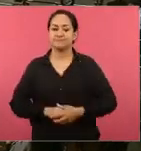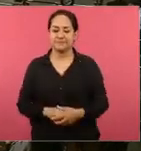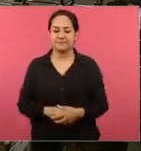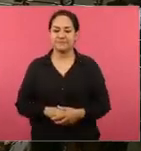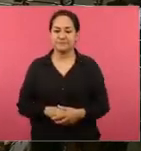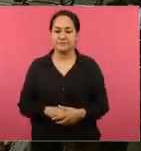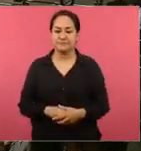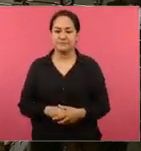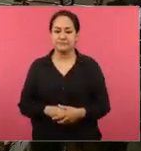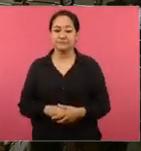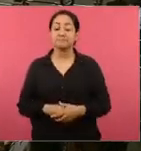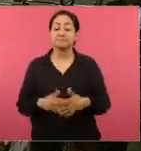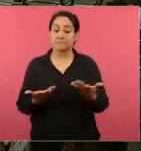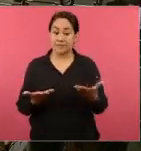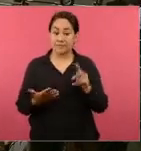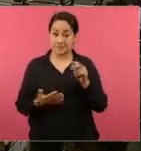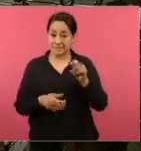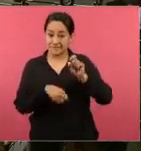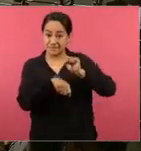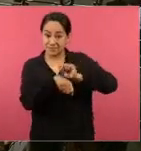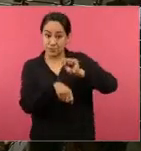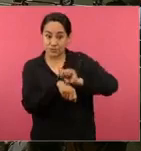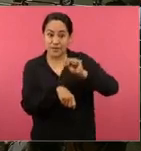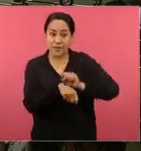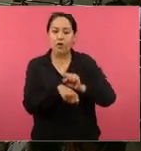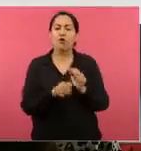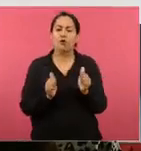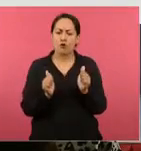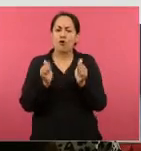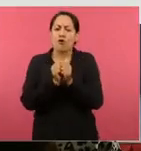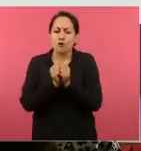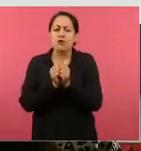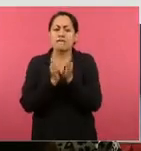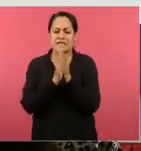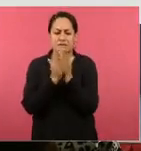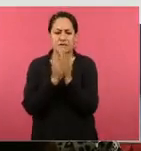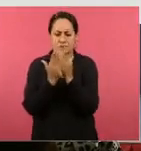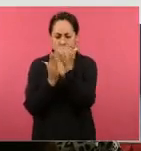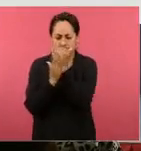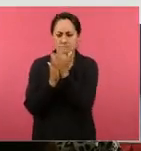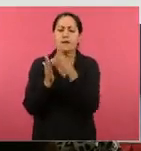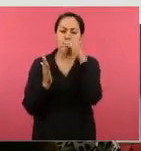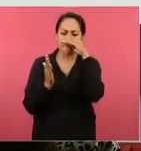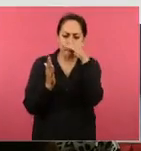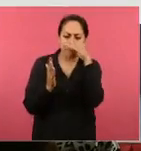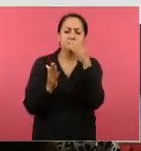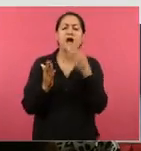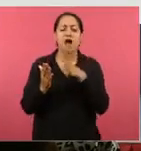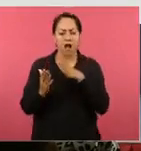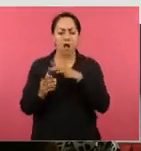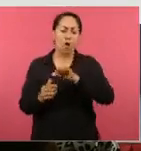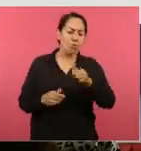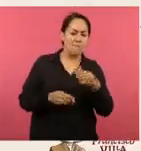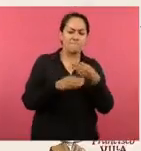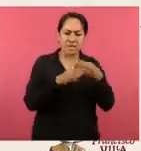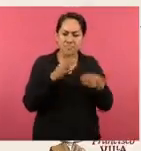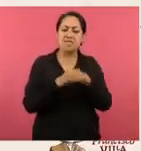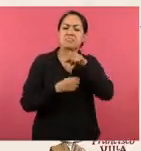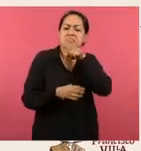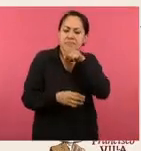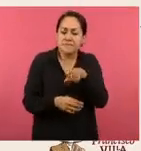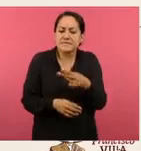Entonces, en telesecundaria, además de los libros de texto, tenemos otros materiales que ayudan, insisto,